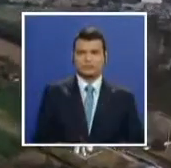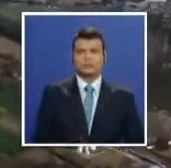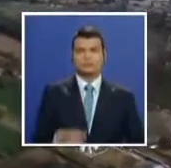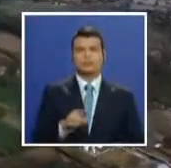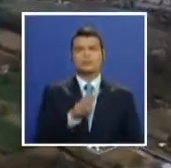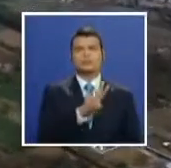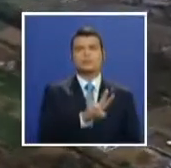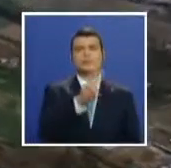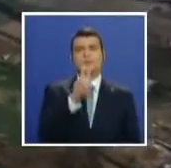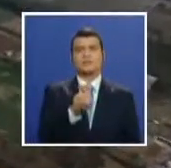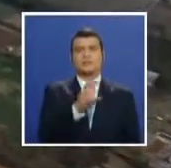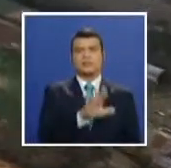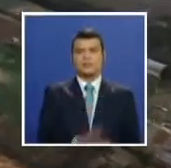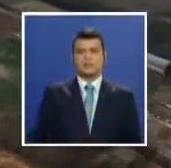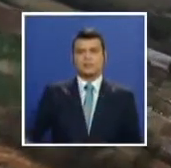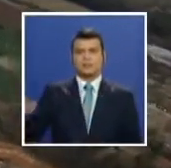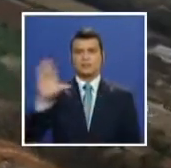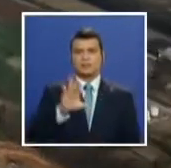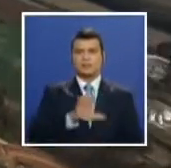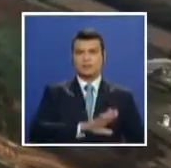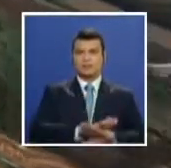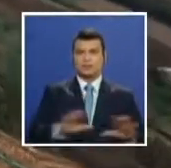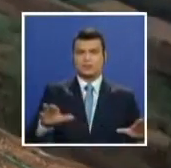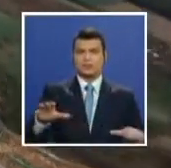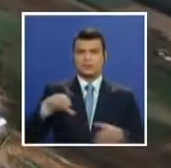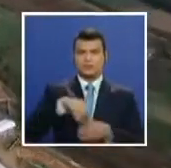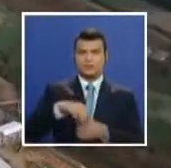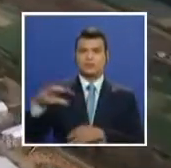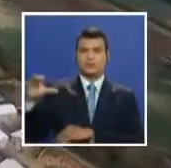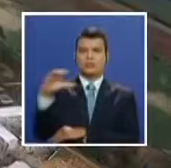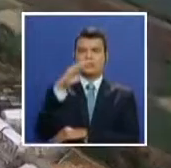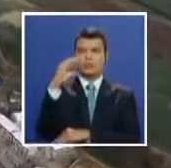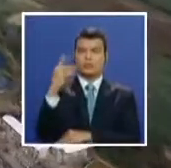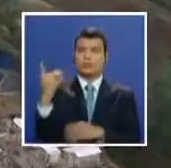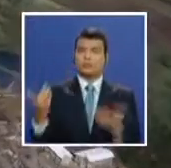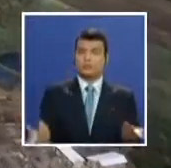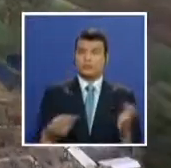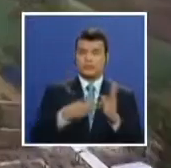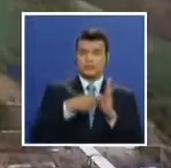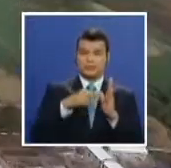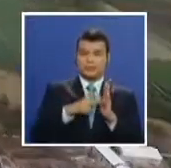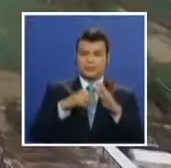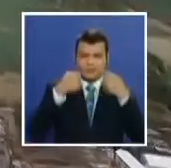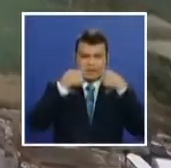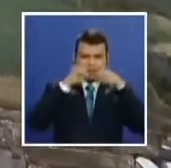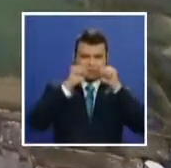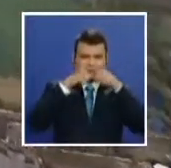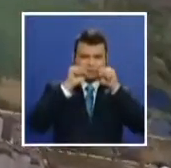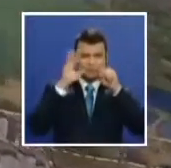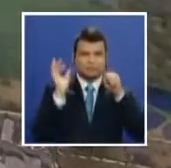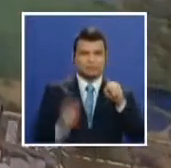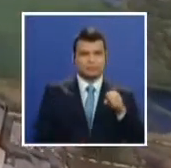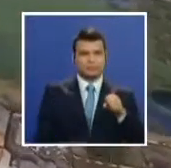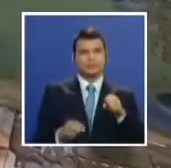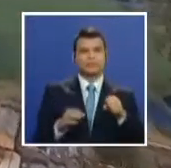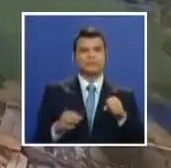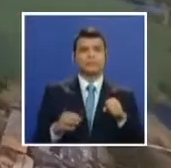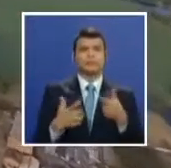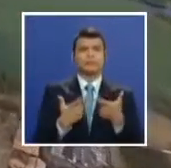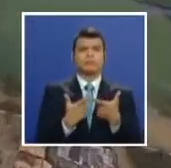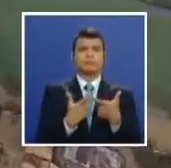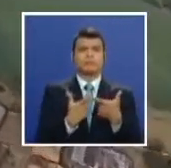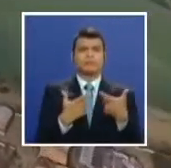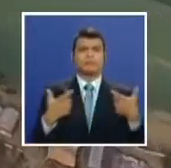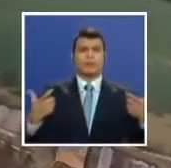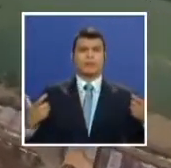27 departamentos de nuestro país es decir que la caña de azúcar representa un cimiento agrícola